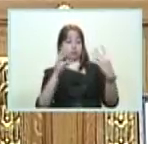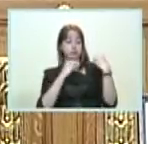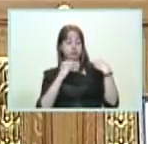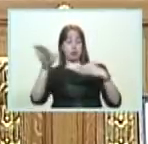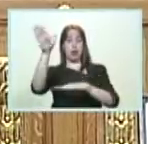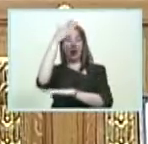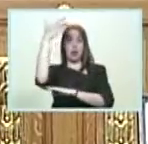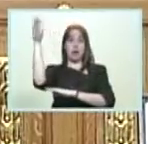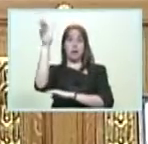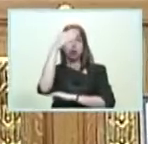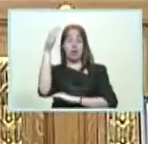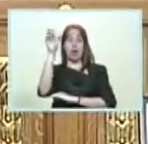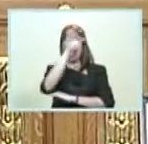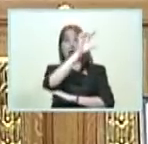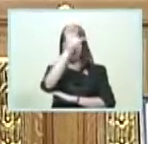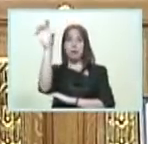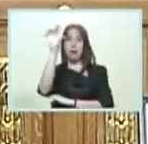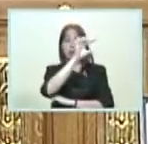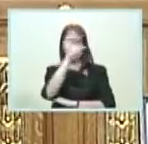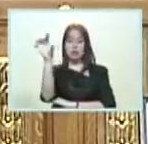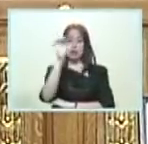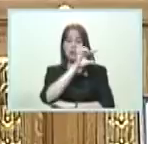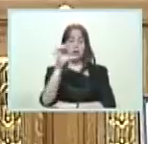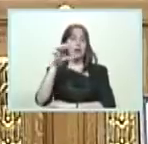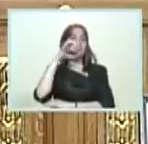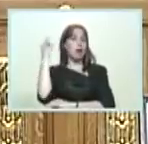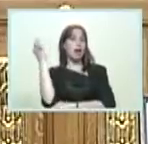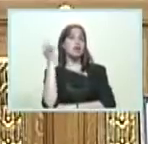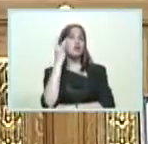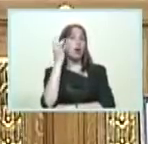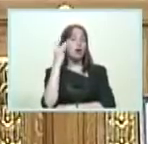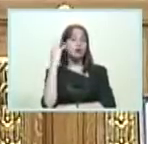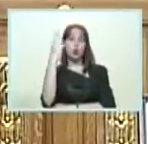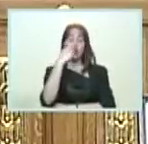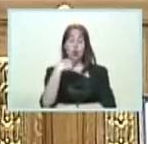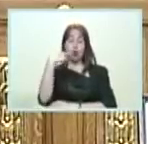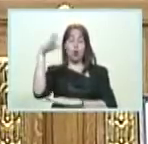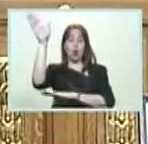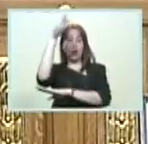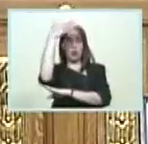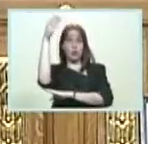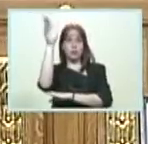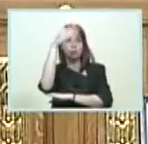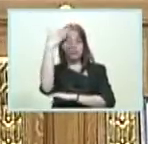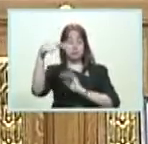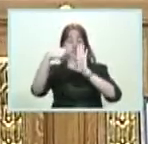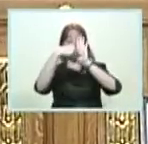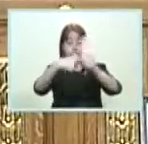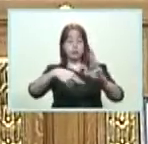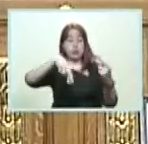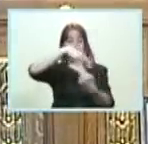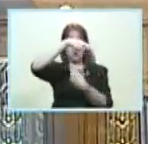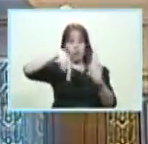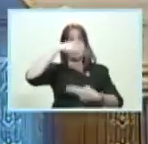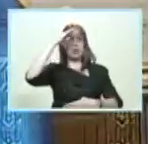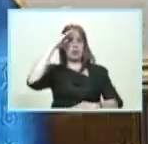tricolor nacional, el amarillo, el azul y el rojo, como nuestra bandera, nuestro estandarte de república y de